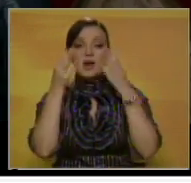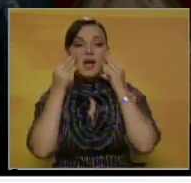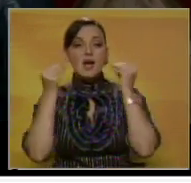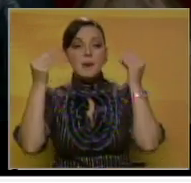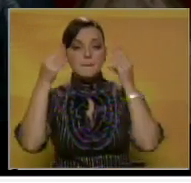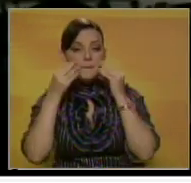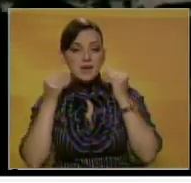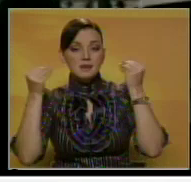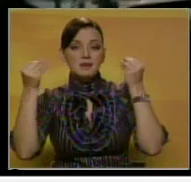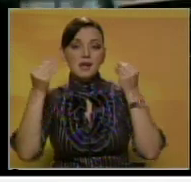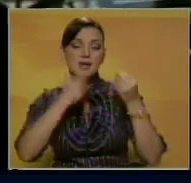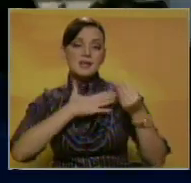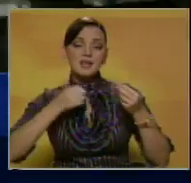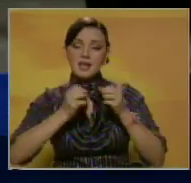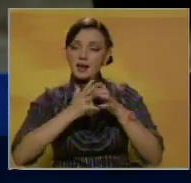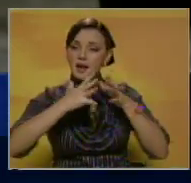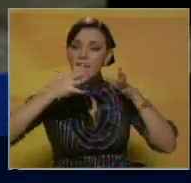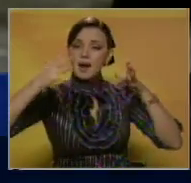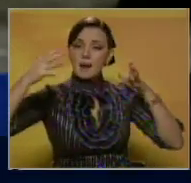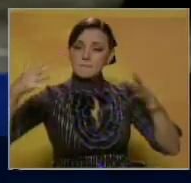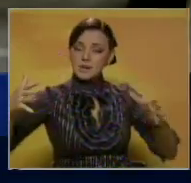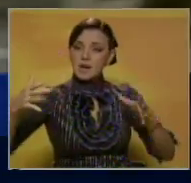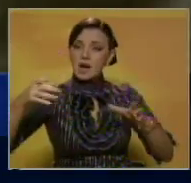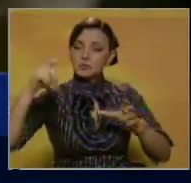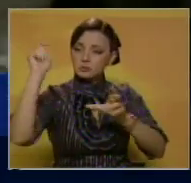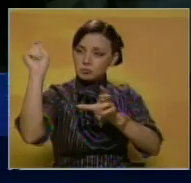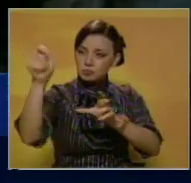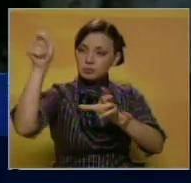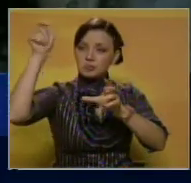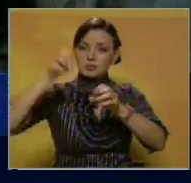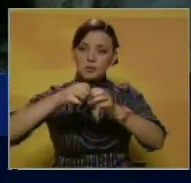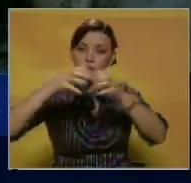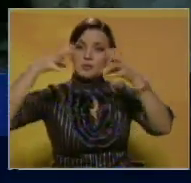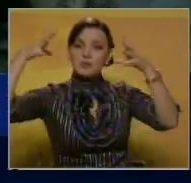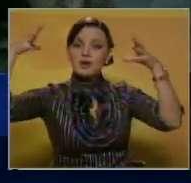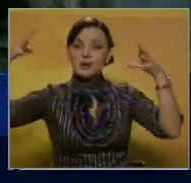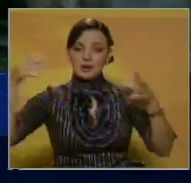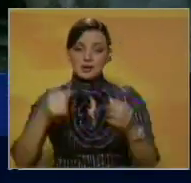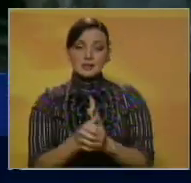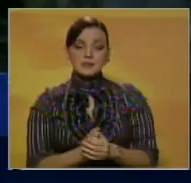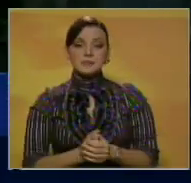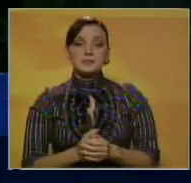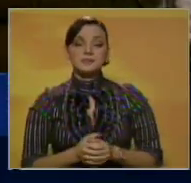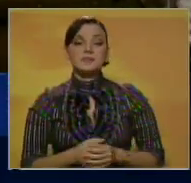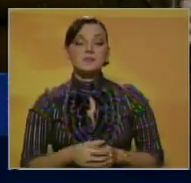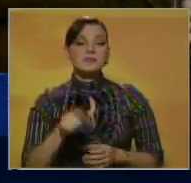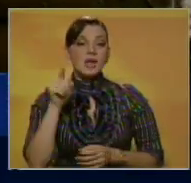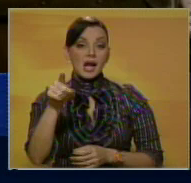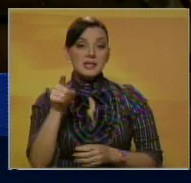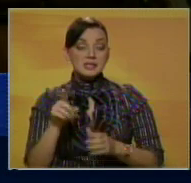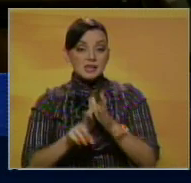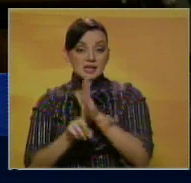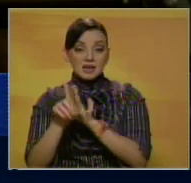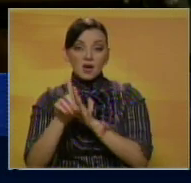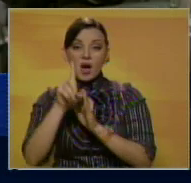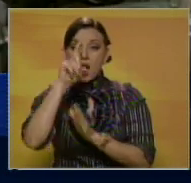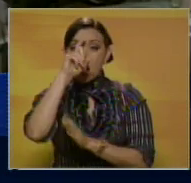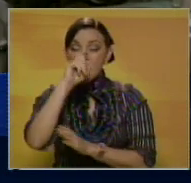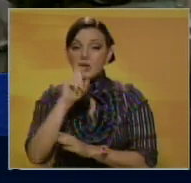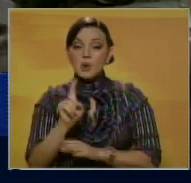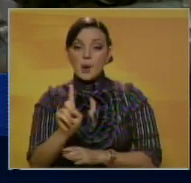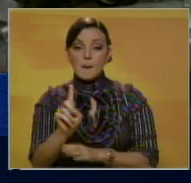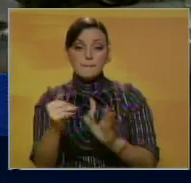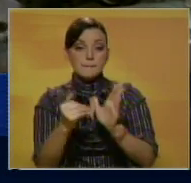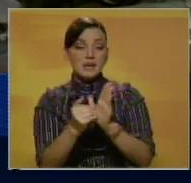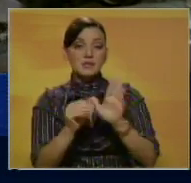Potter. La película es protagonizada por el británico ganador del Oscar este año, Eddie Redmayne, y se desarrolla en los años 70 en Nueva